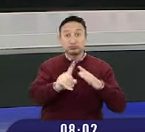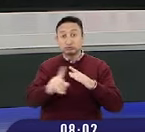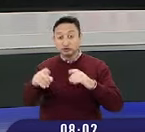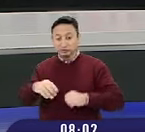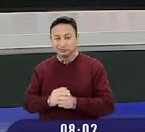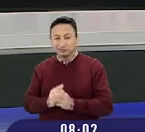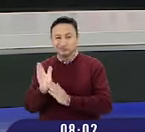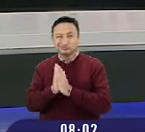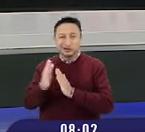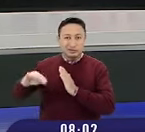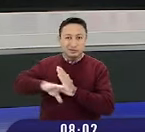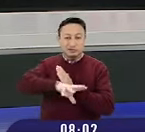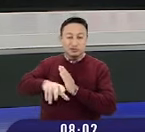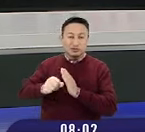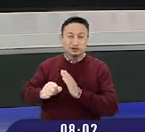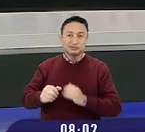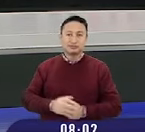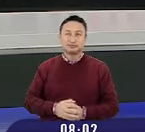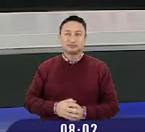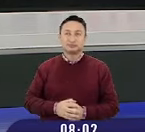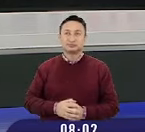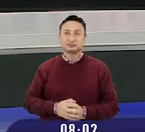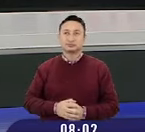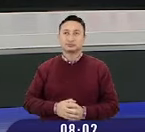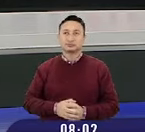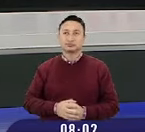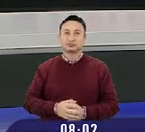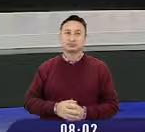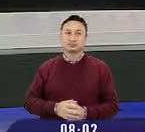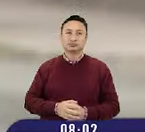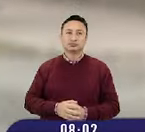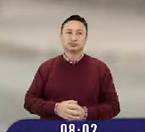universitarios para arrinconarlos y robarles sus pertenencias.